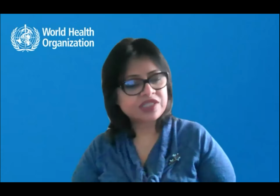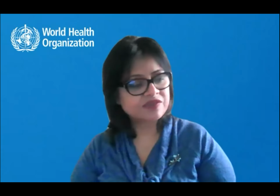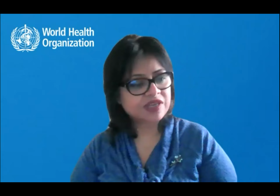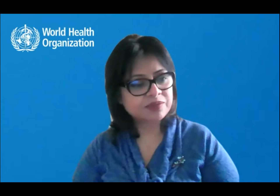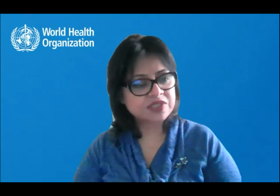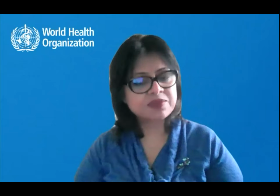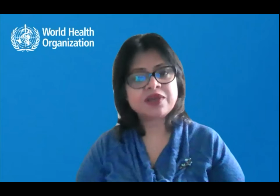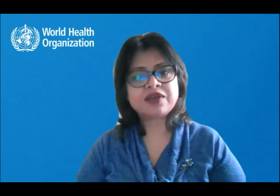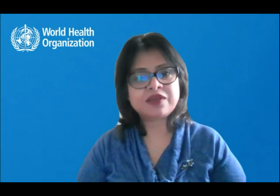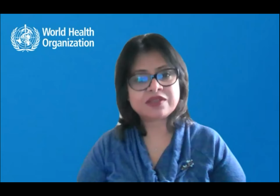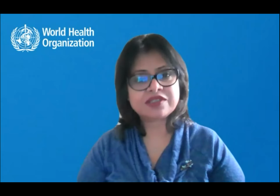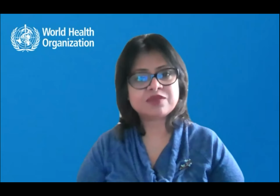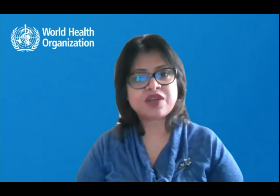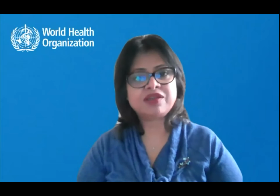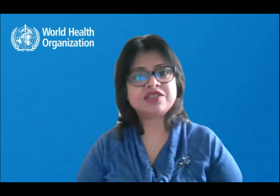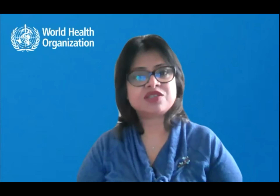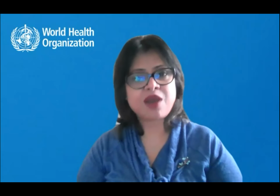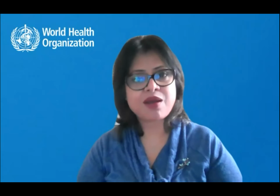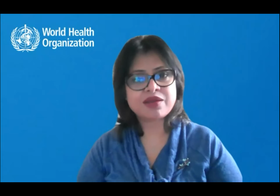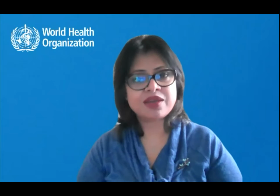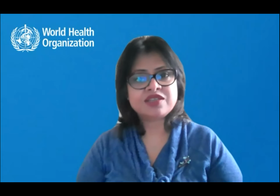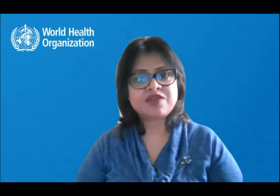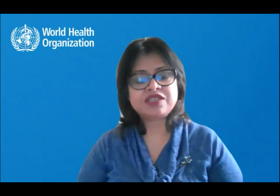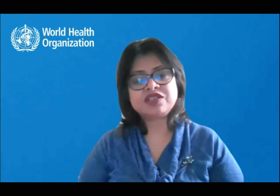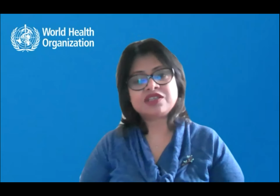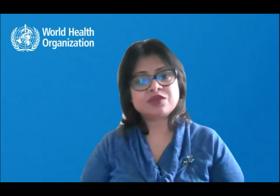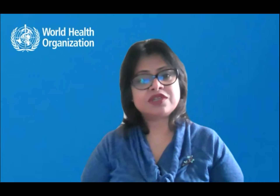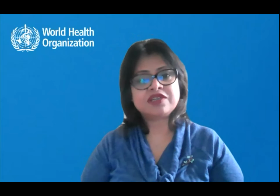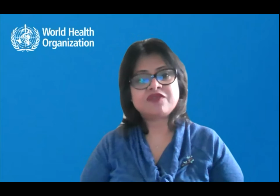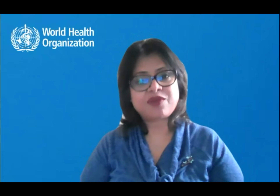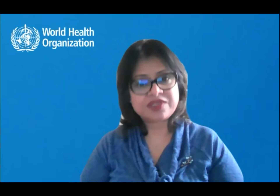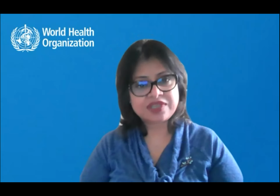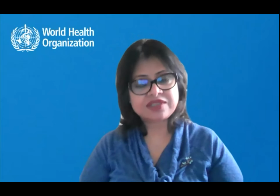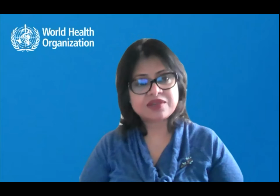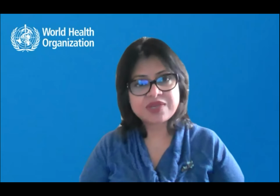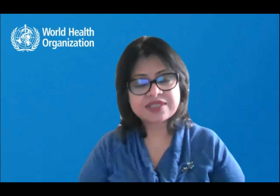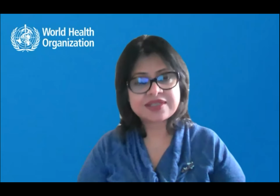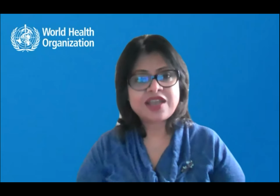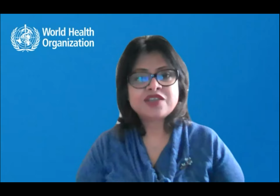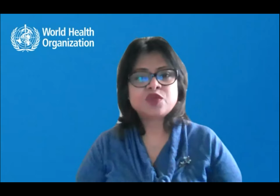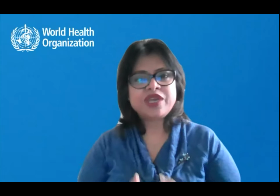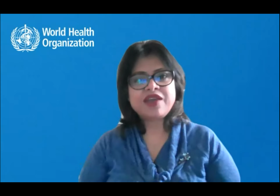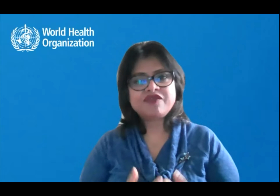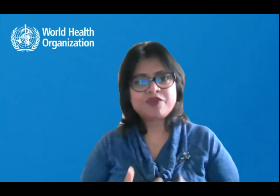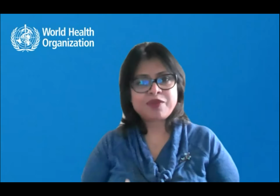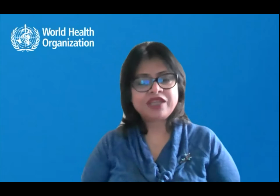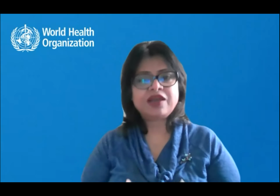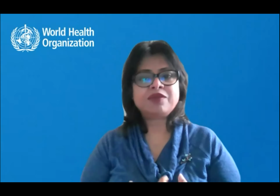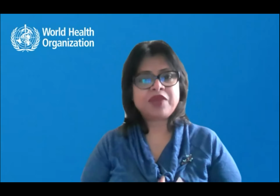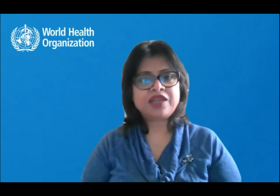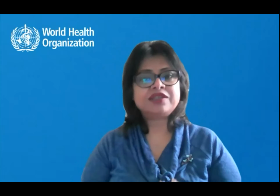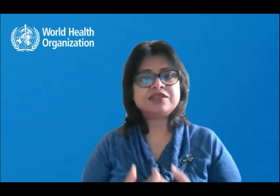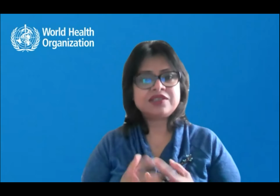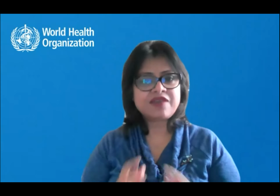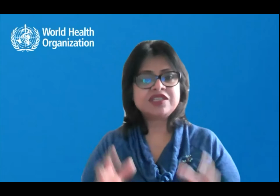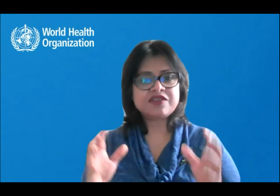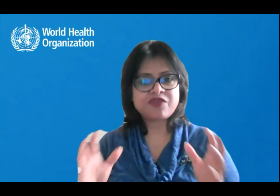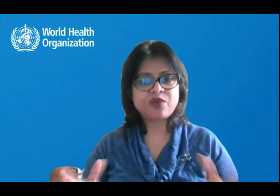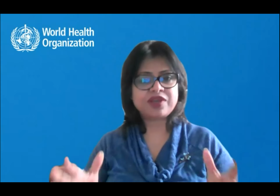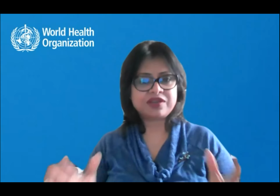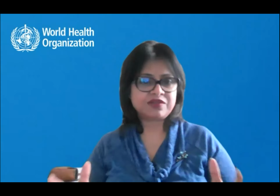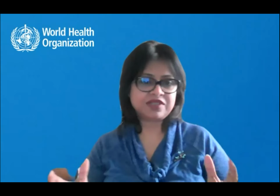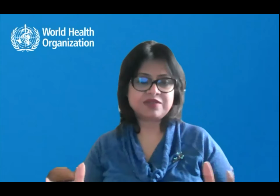mi experiencia, es que en la OMS hemos desarrollado esta metodología que se llama STAR, la estrategia que se usa para evaluar riesgo, y